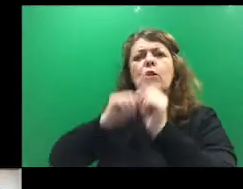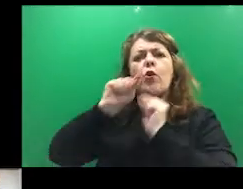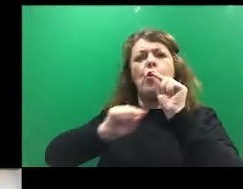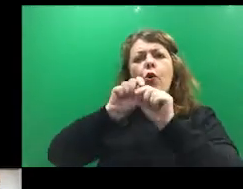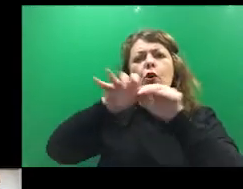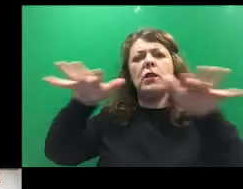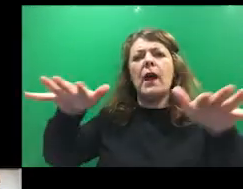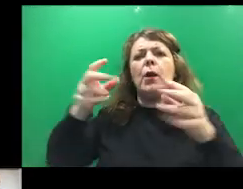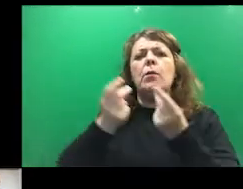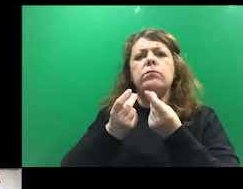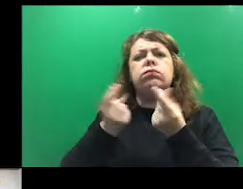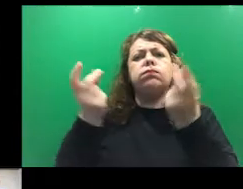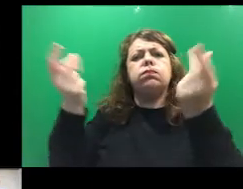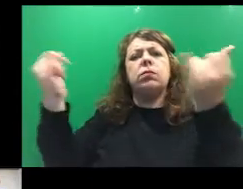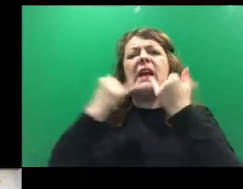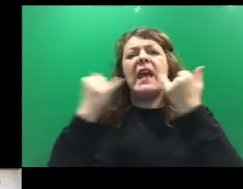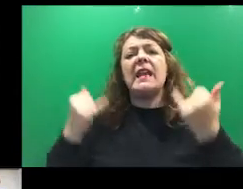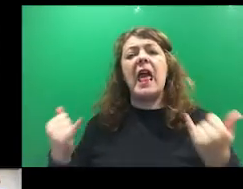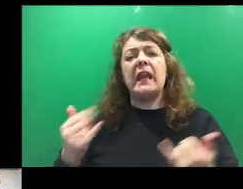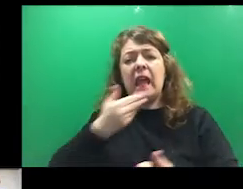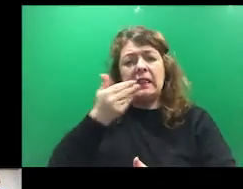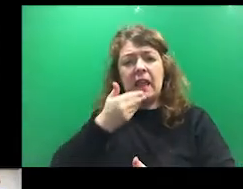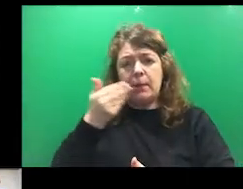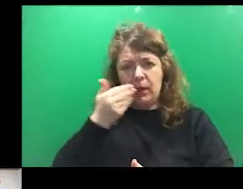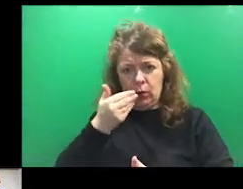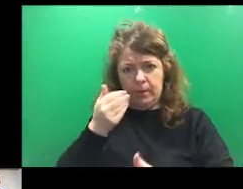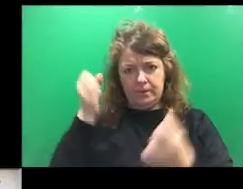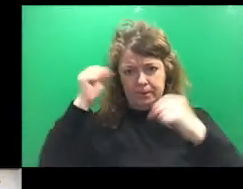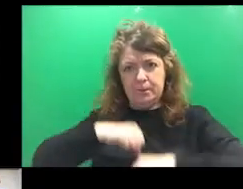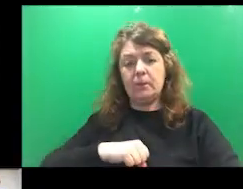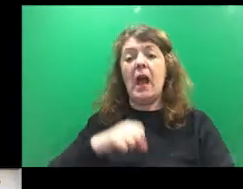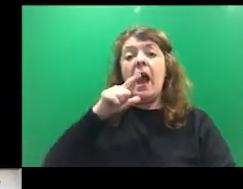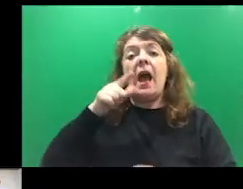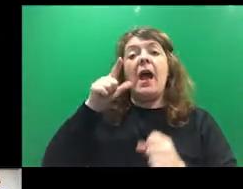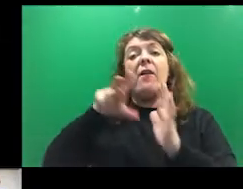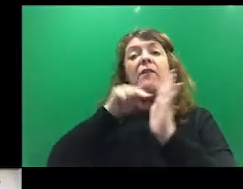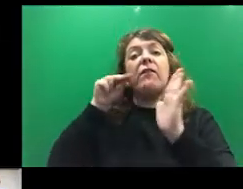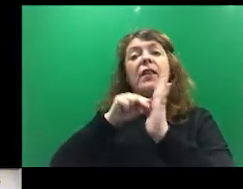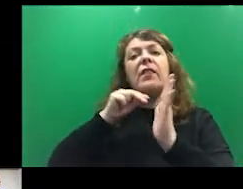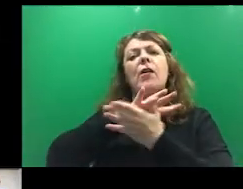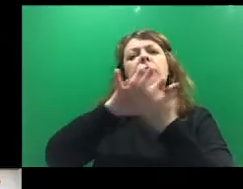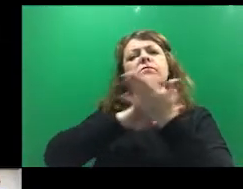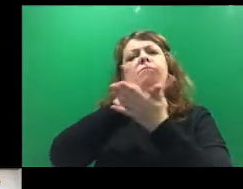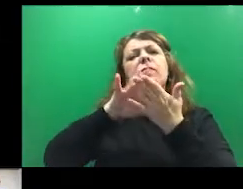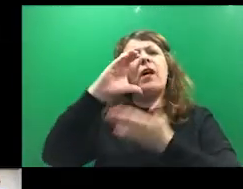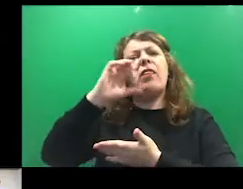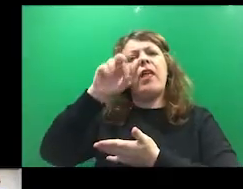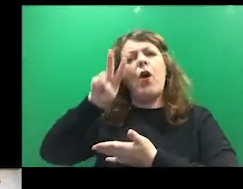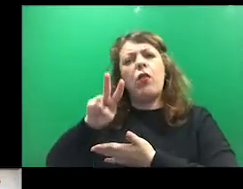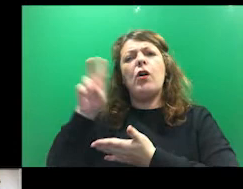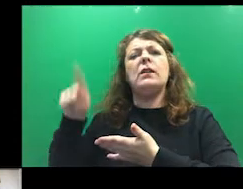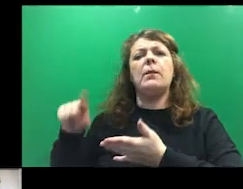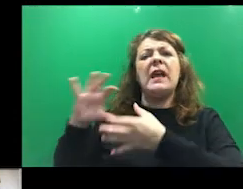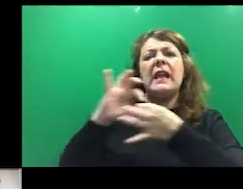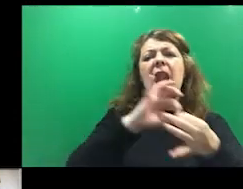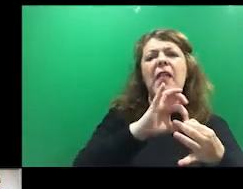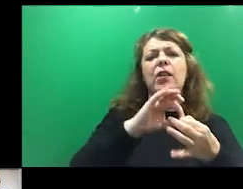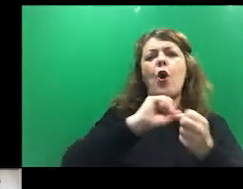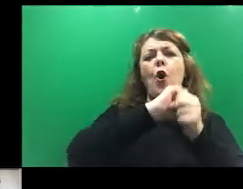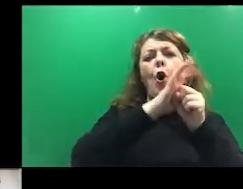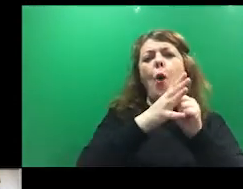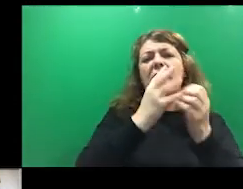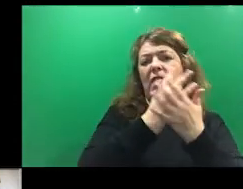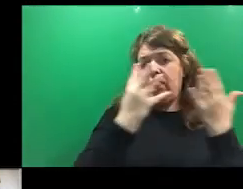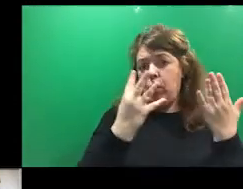contagio y evitar el desperdicio de energía térmica. En este vídeo vamos a hablar de lo que es el CO2, de su relación con